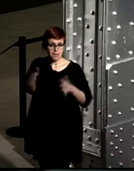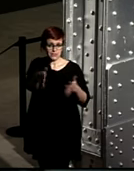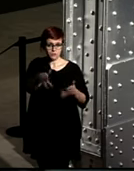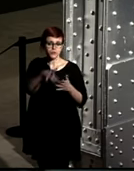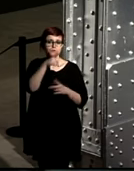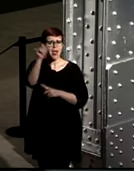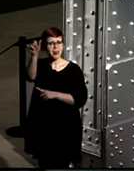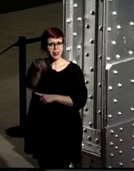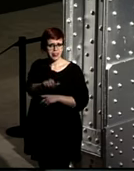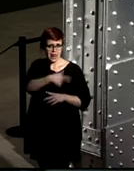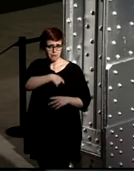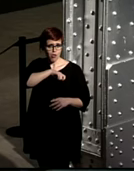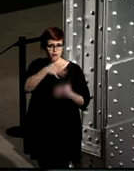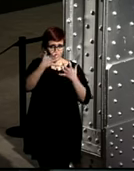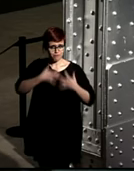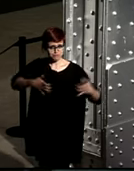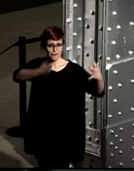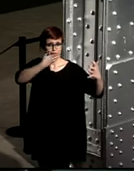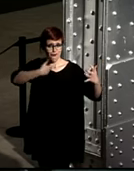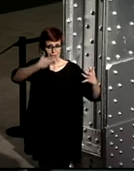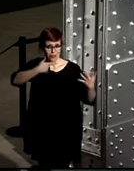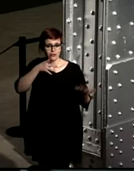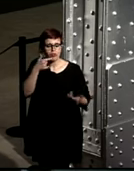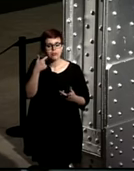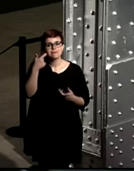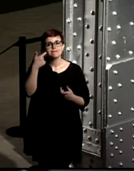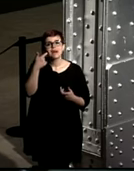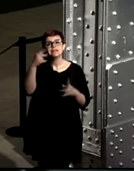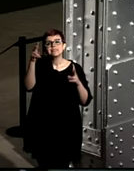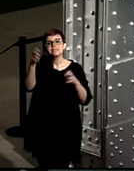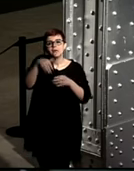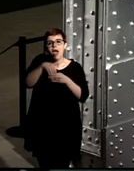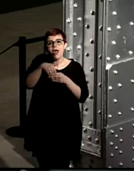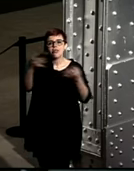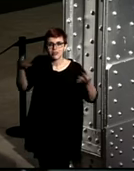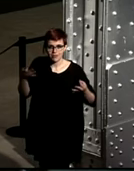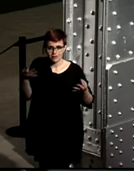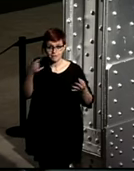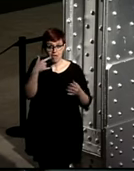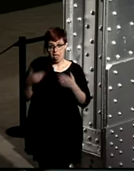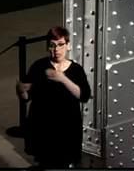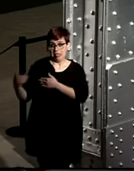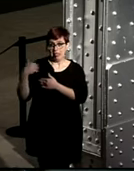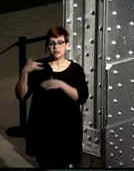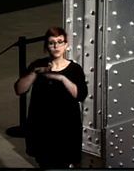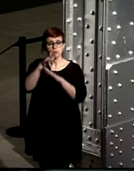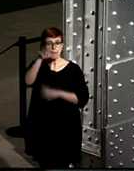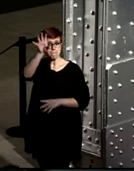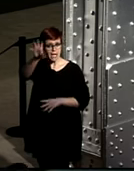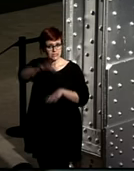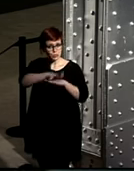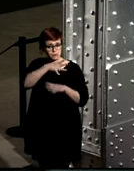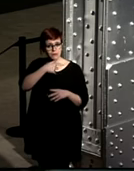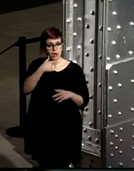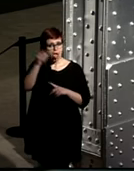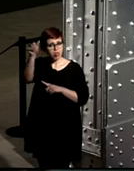el cine español, todos los que estamos aquí, por eso han venido a ver qué se está cociendo. No hace mucho, en este país, los cineastas españoles empezaban